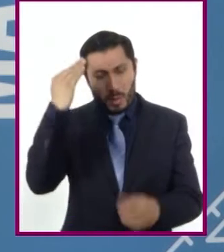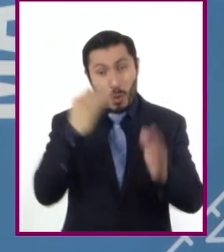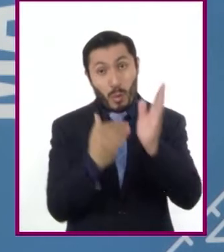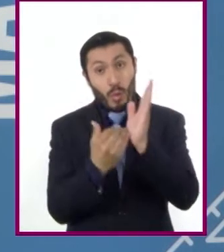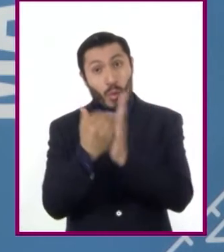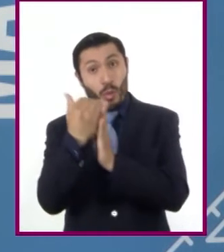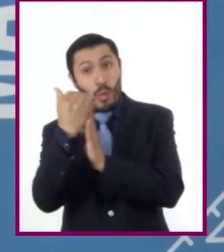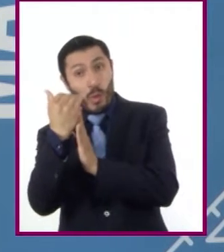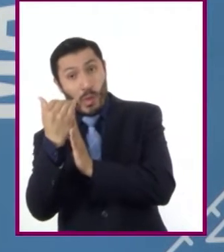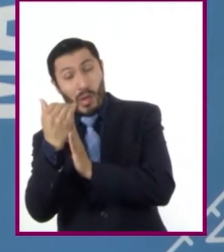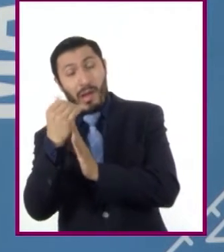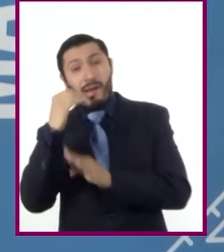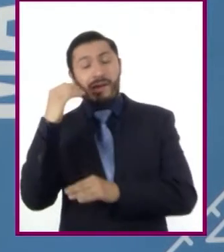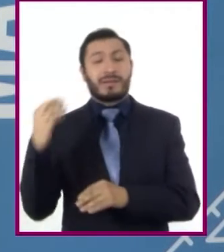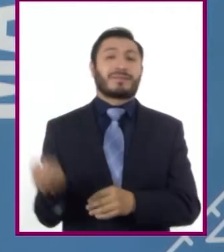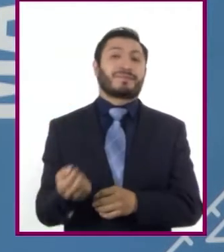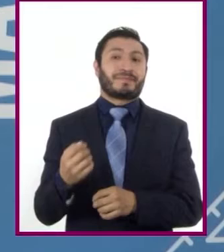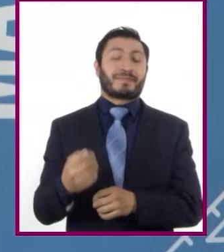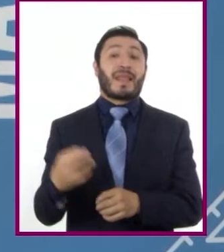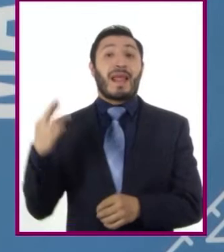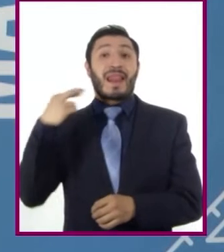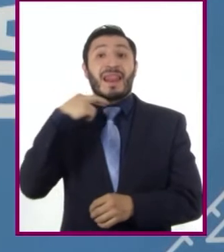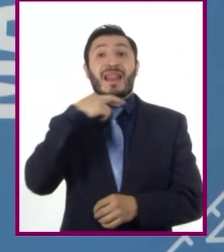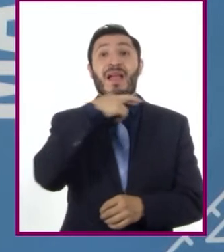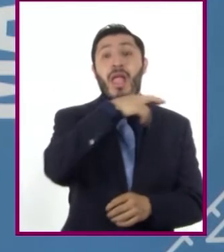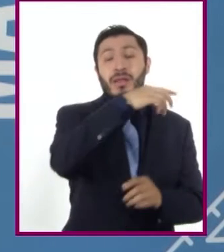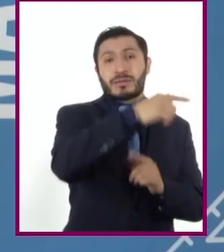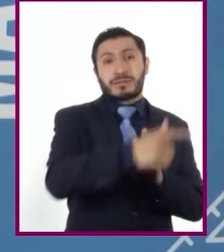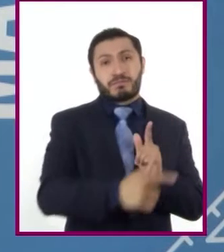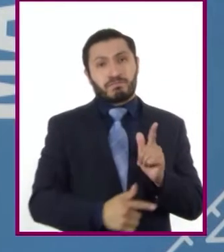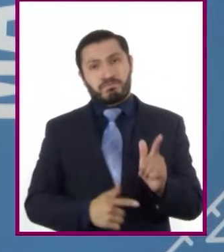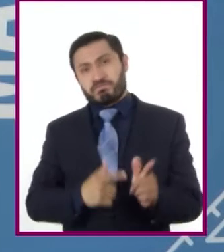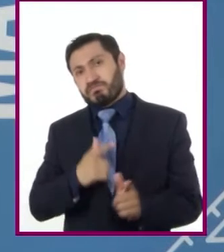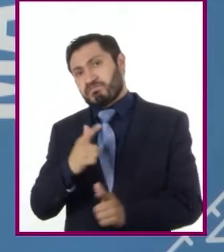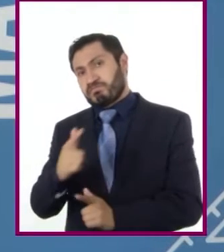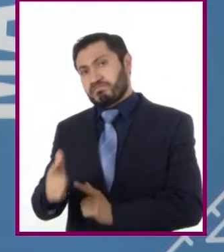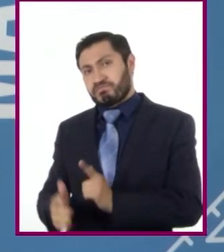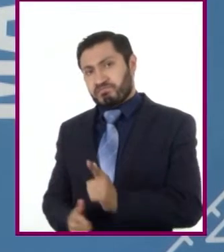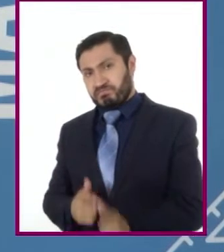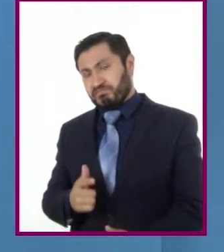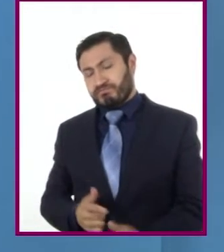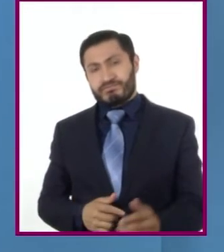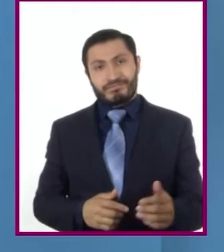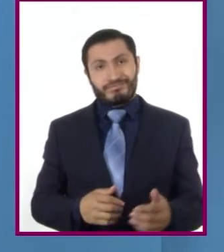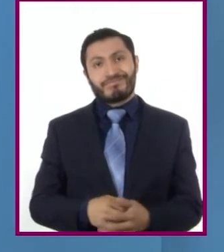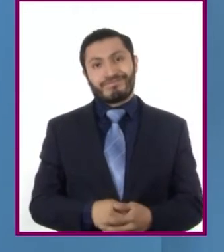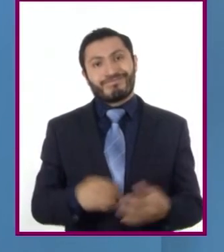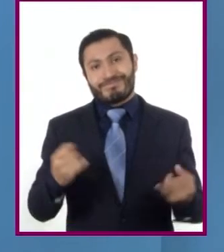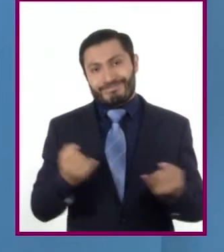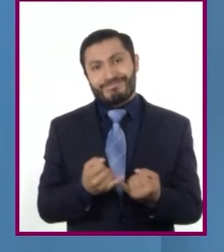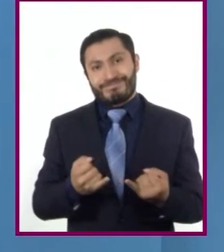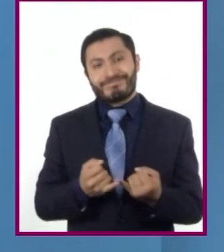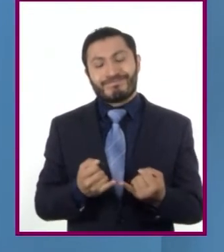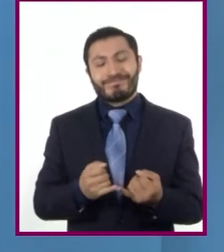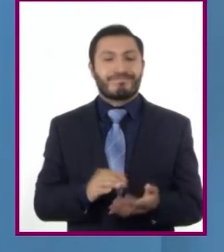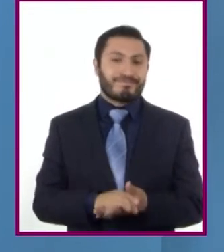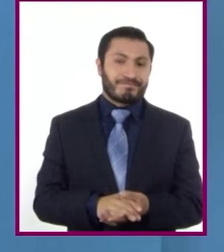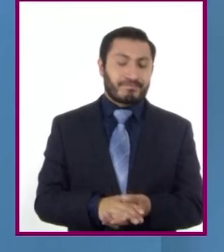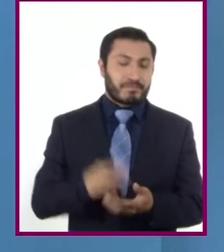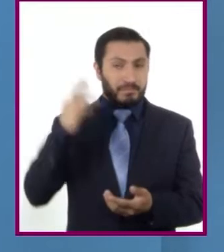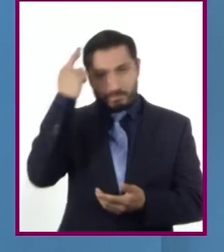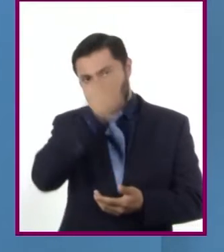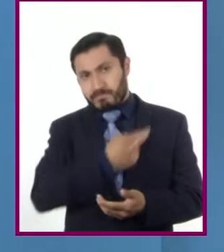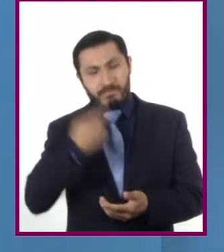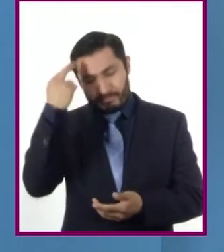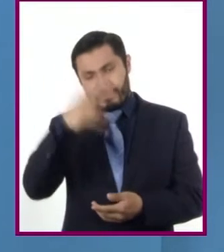del ciclista durante su recorrido, la rapidez se reduce en la misma proporción. Para verificar que se